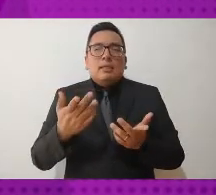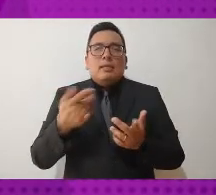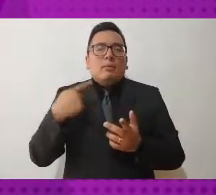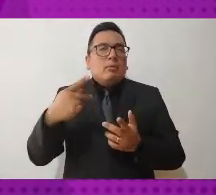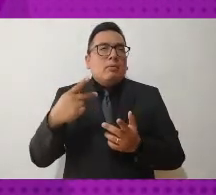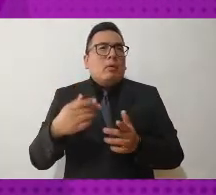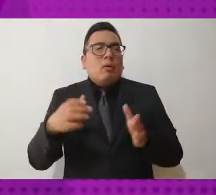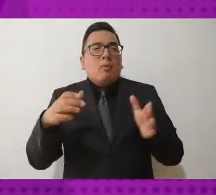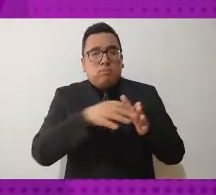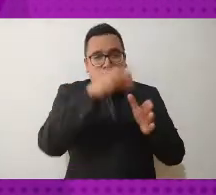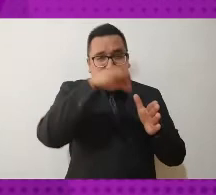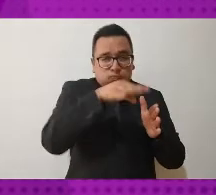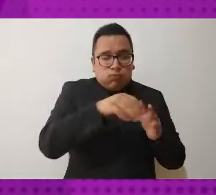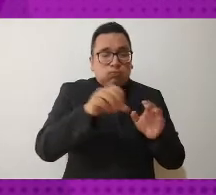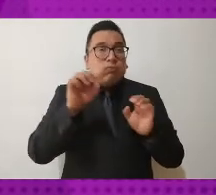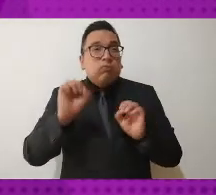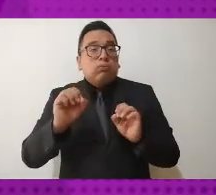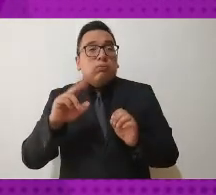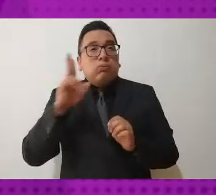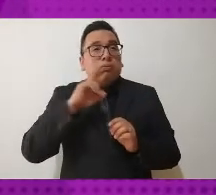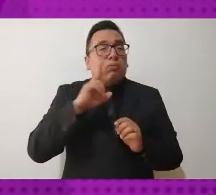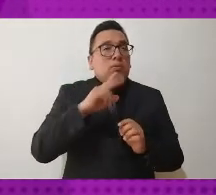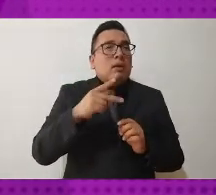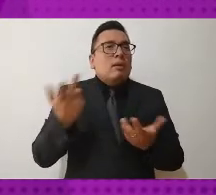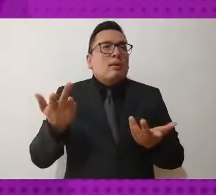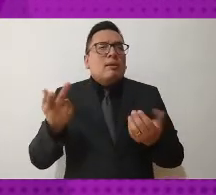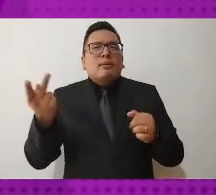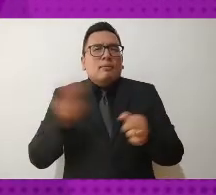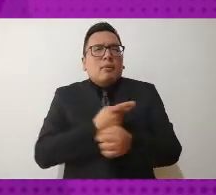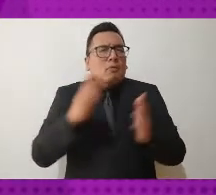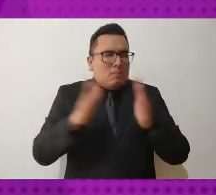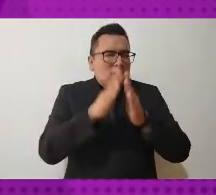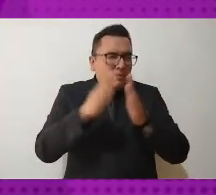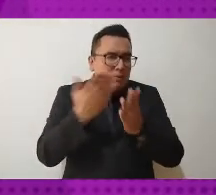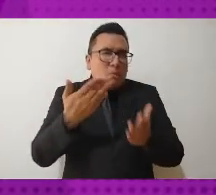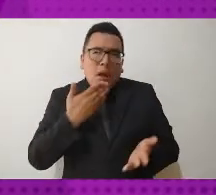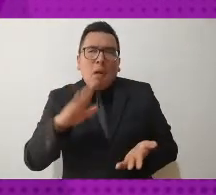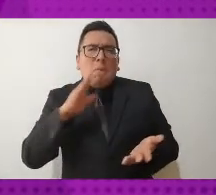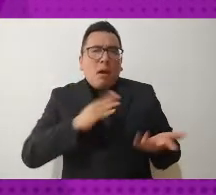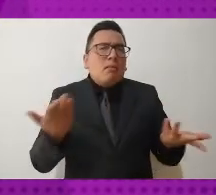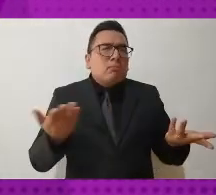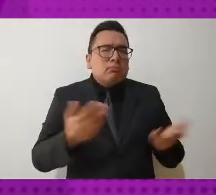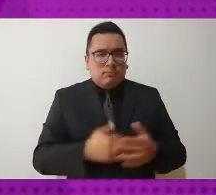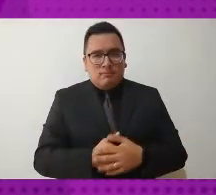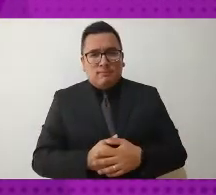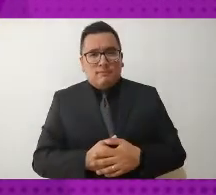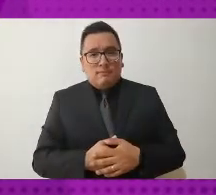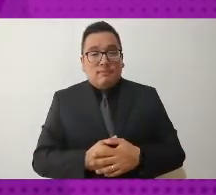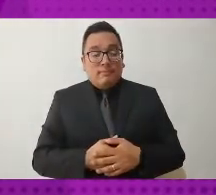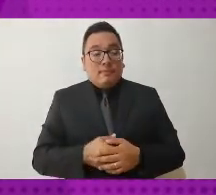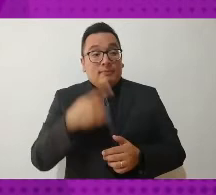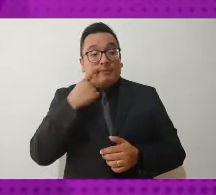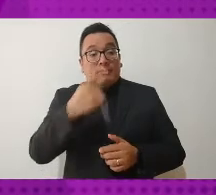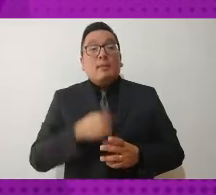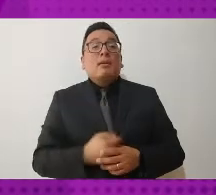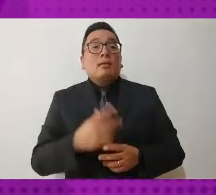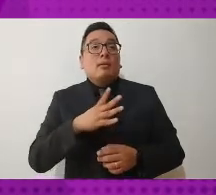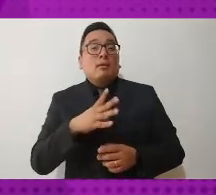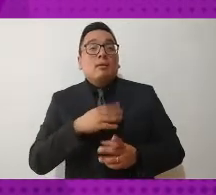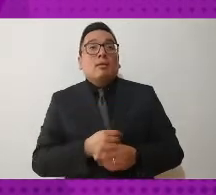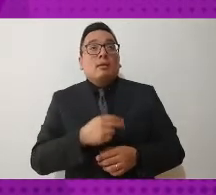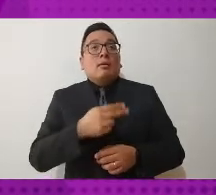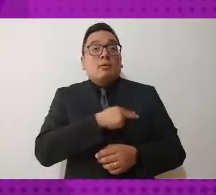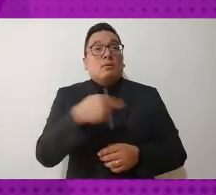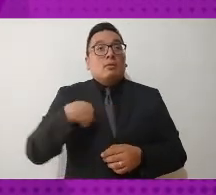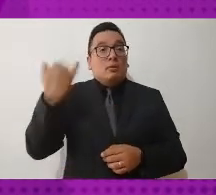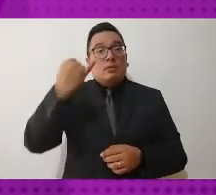ya aprobaron o que ya pusieron en en en funcionamiento en el Estado de Morelos durante la acción afirmativa que